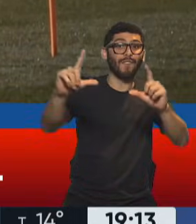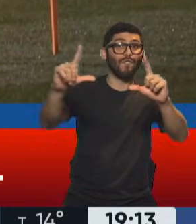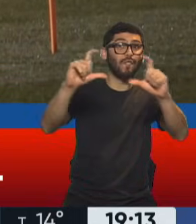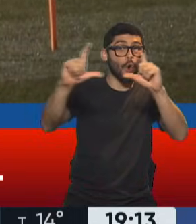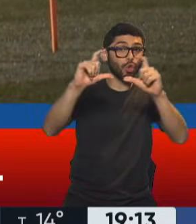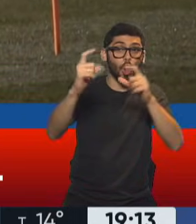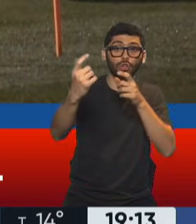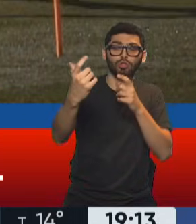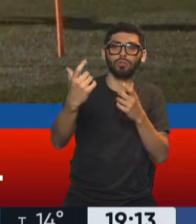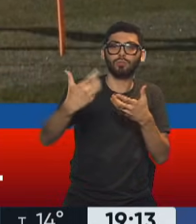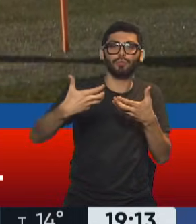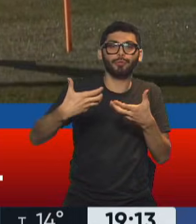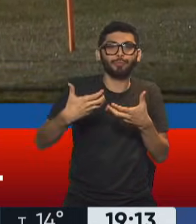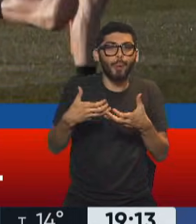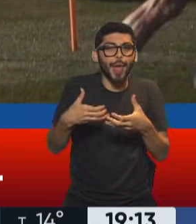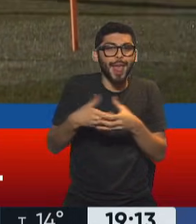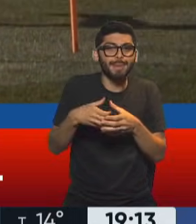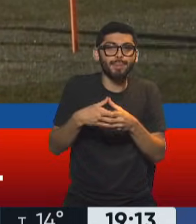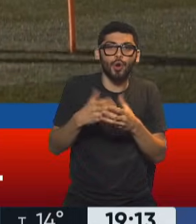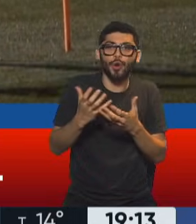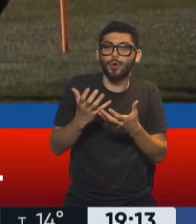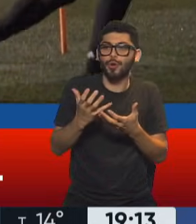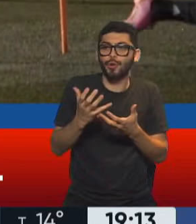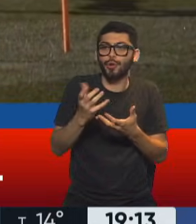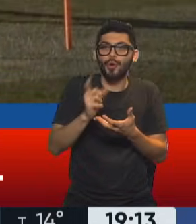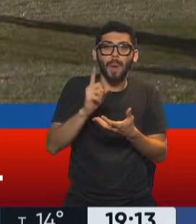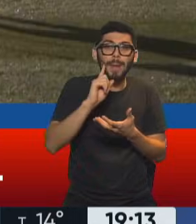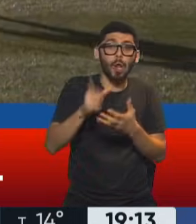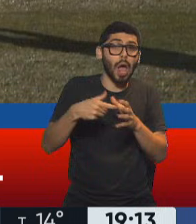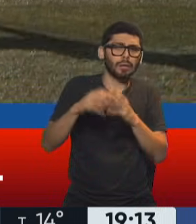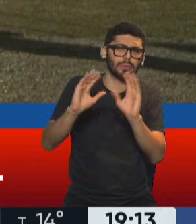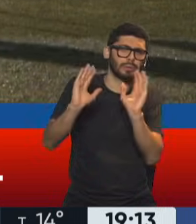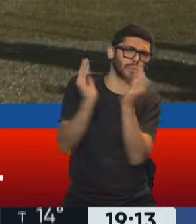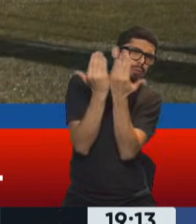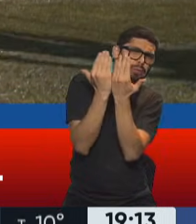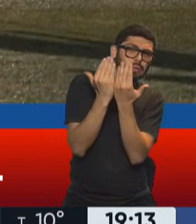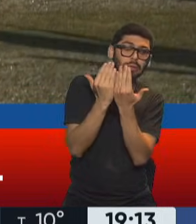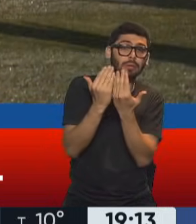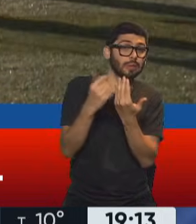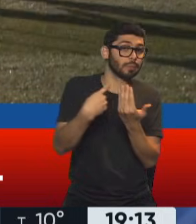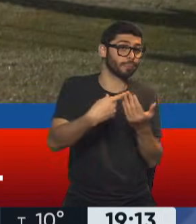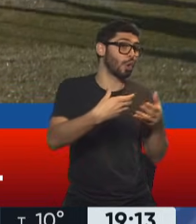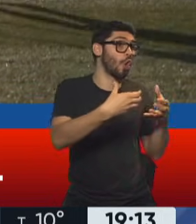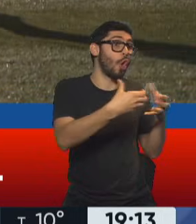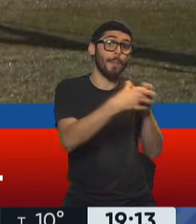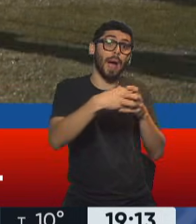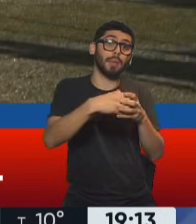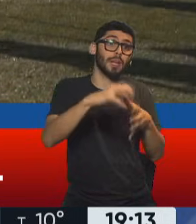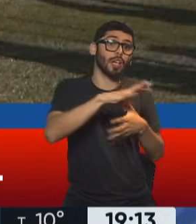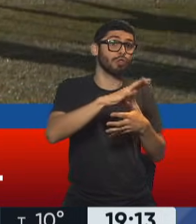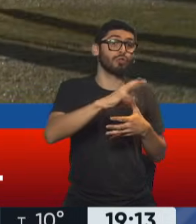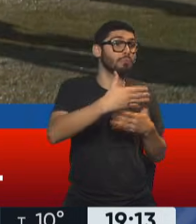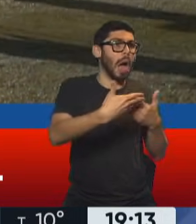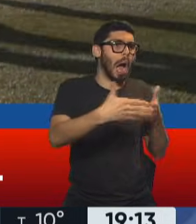vas a adivinar el equipo, me parece que no es ningún delito. Lo están haciendo todos los participantes de esta Copa América. Argentina